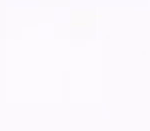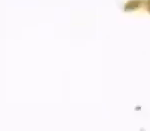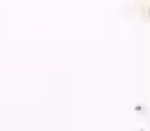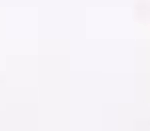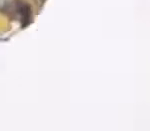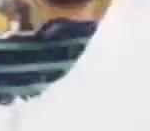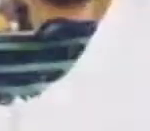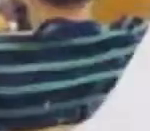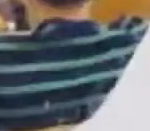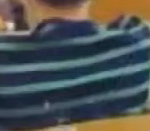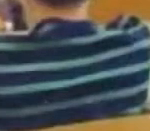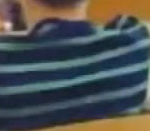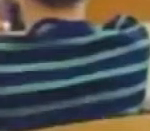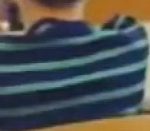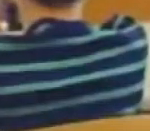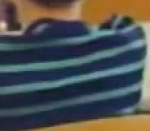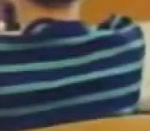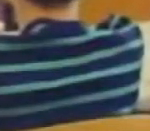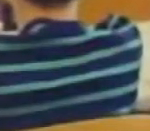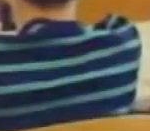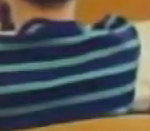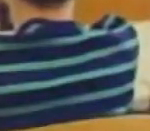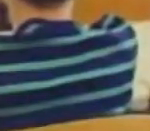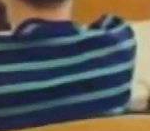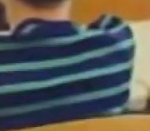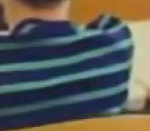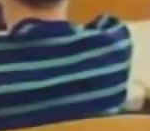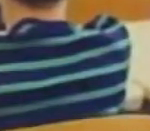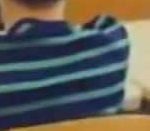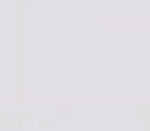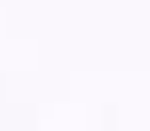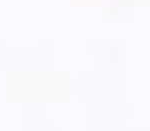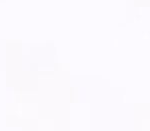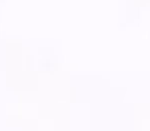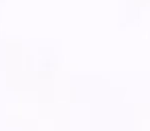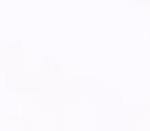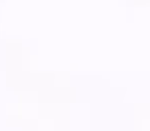A continuación, Comunicación y Lenguaje, Segundo Básico.